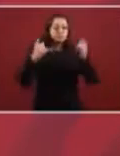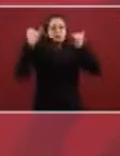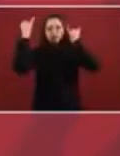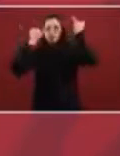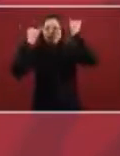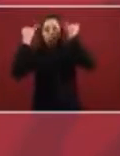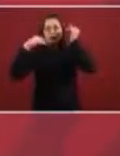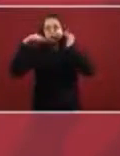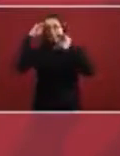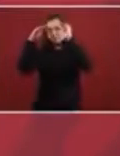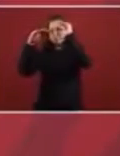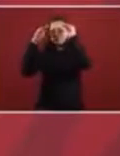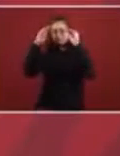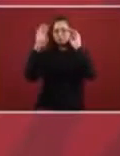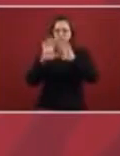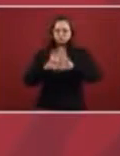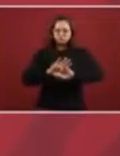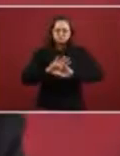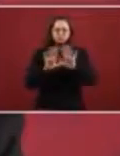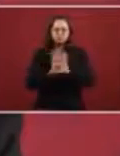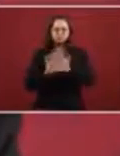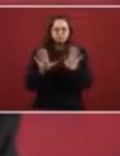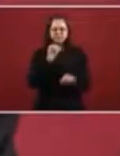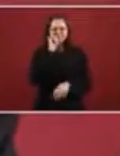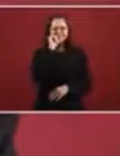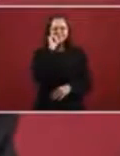qué e